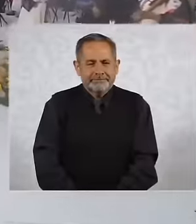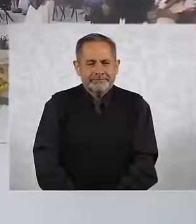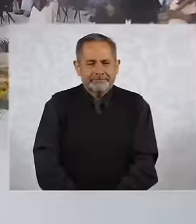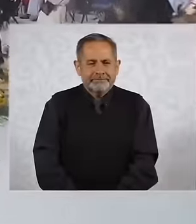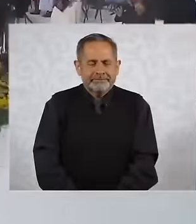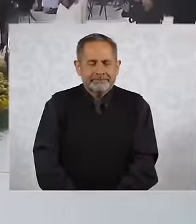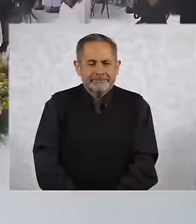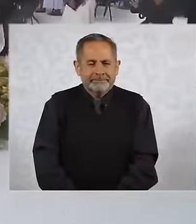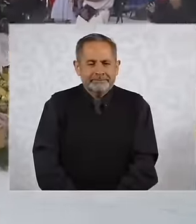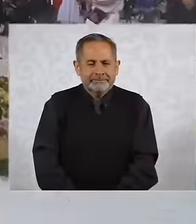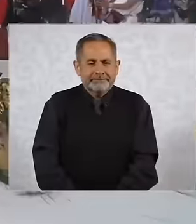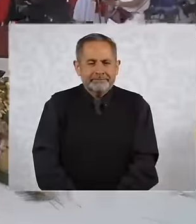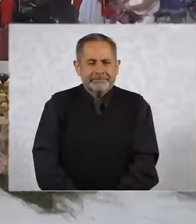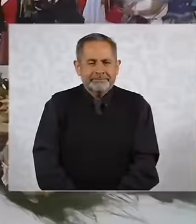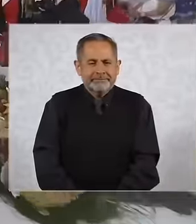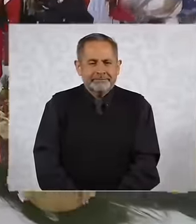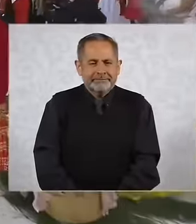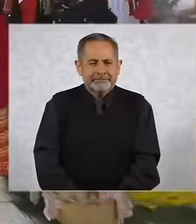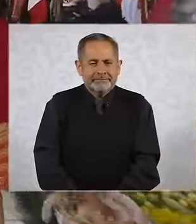¡Presidenta!